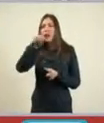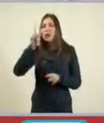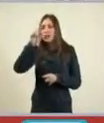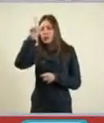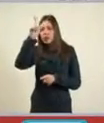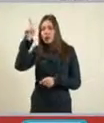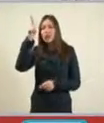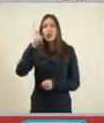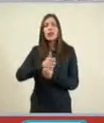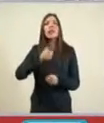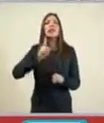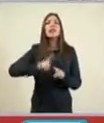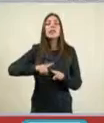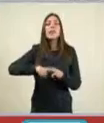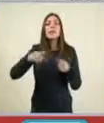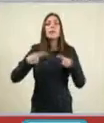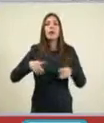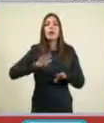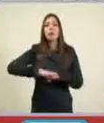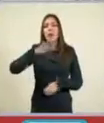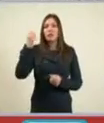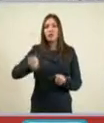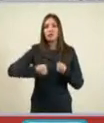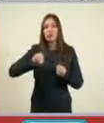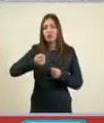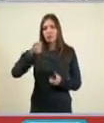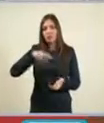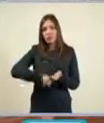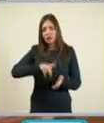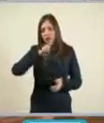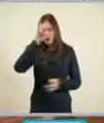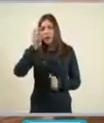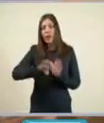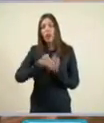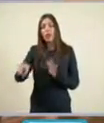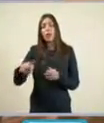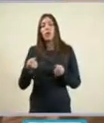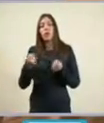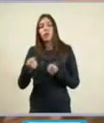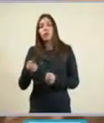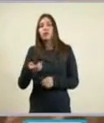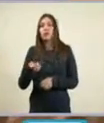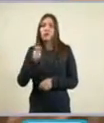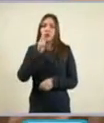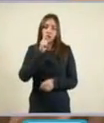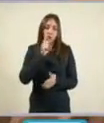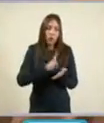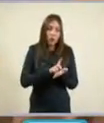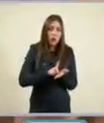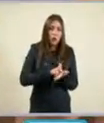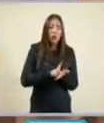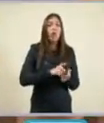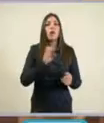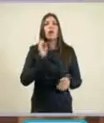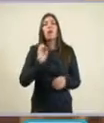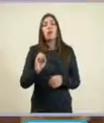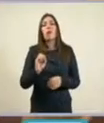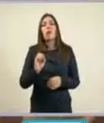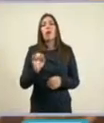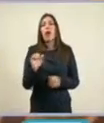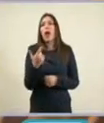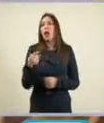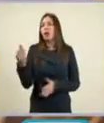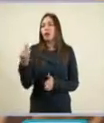ellos, ayudarles a que si tienen alguna adicción, a que se regeneren, ayudarles a encontrar un